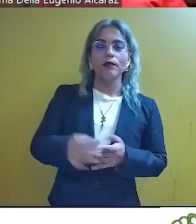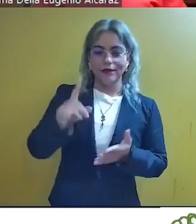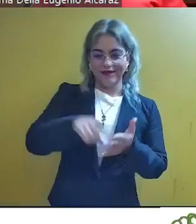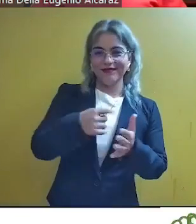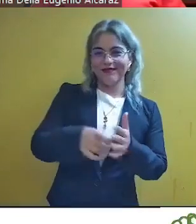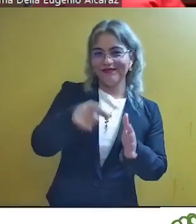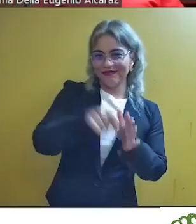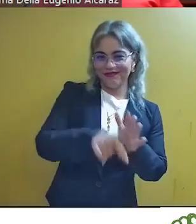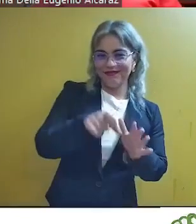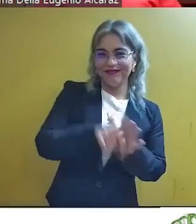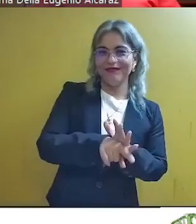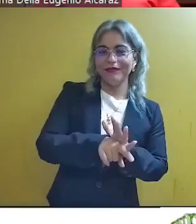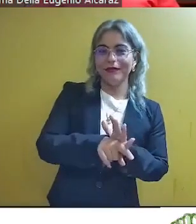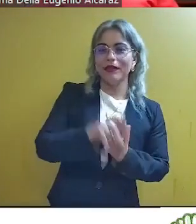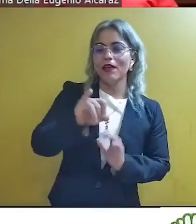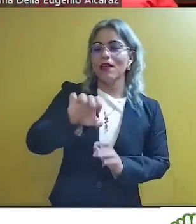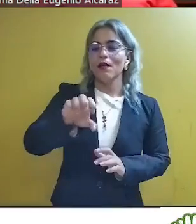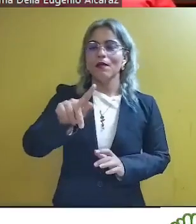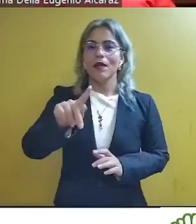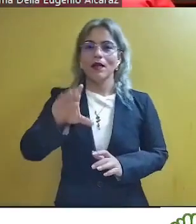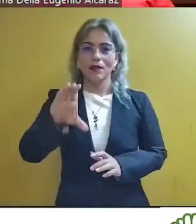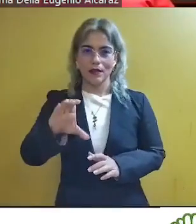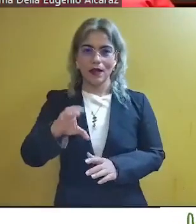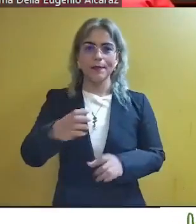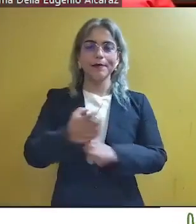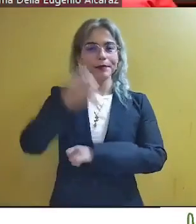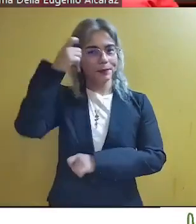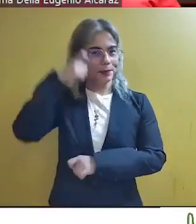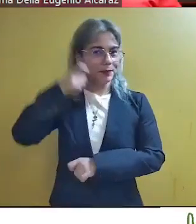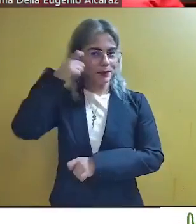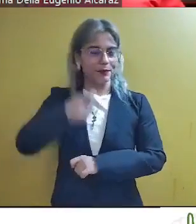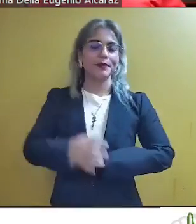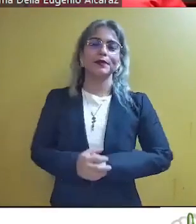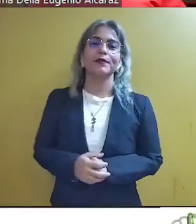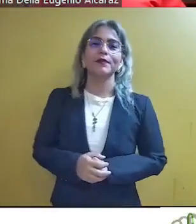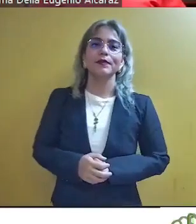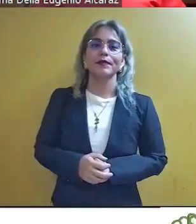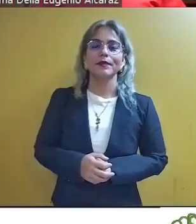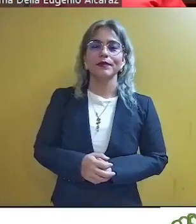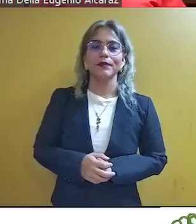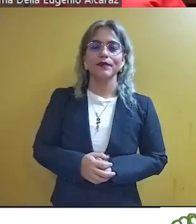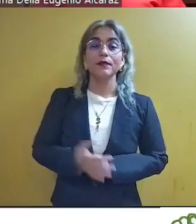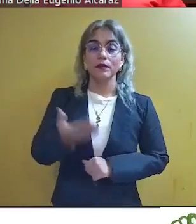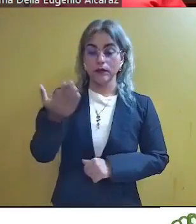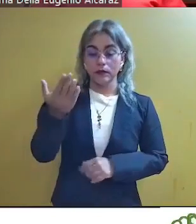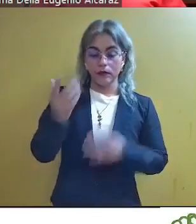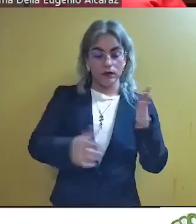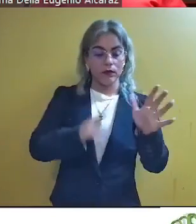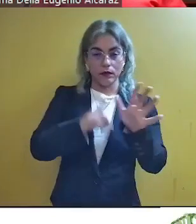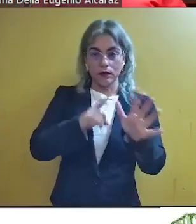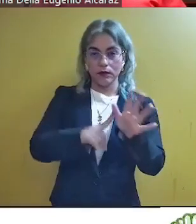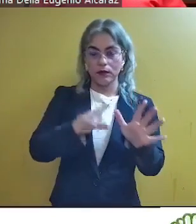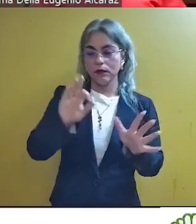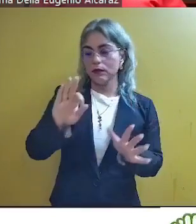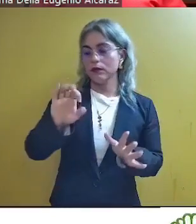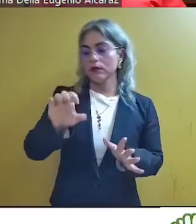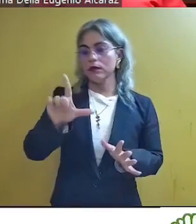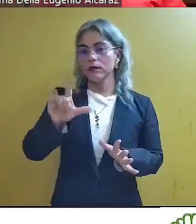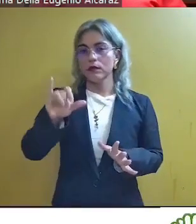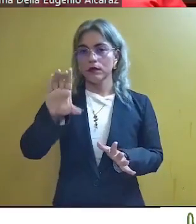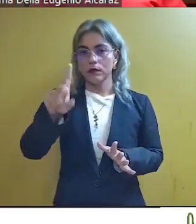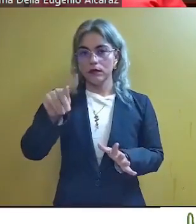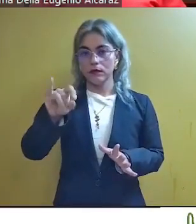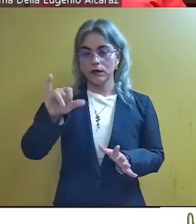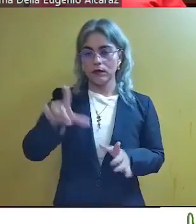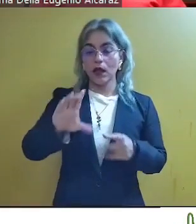Participación Ciudadana del Estado de Guerrero. En el siguiente asunto, la parte actual es Felicita Navarrete Neri, la autoridad responsable, la